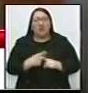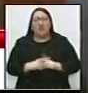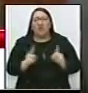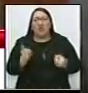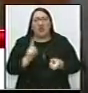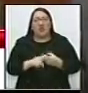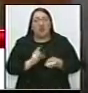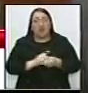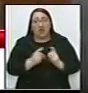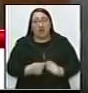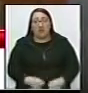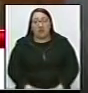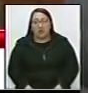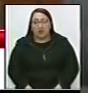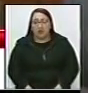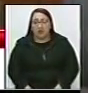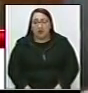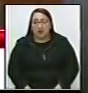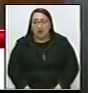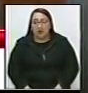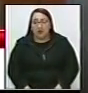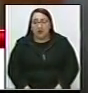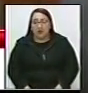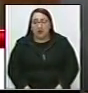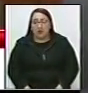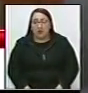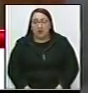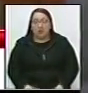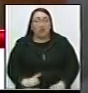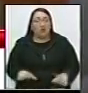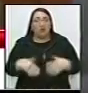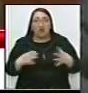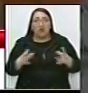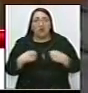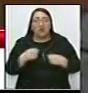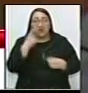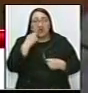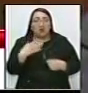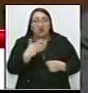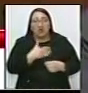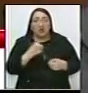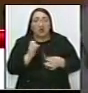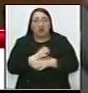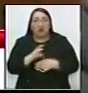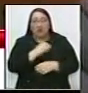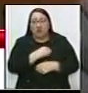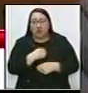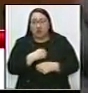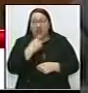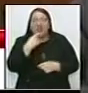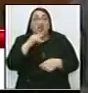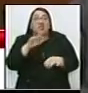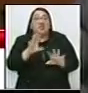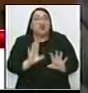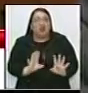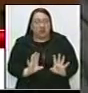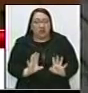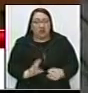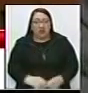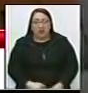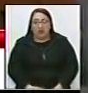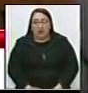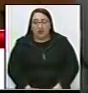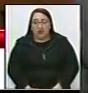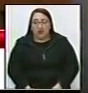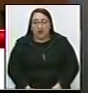hasta derogatorio. De manera que no se le puede aceptar al señor presidente del Consejo de Ministros la insinuación de que